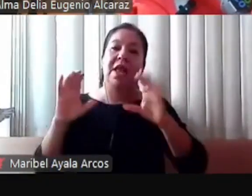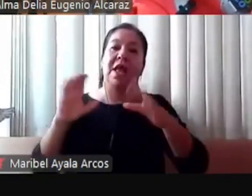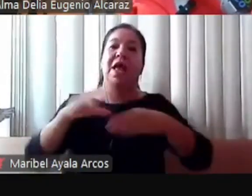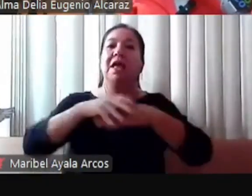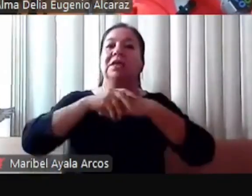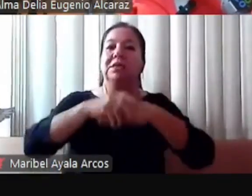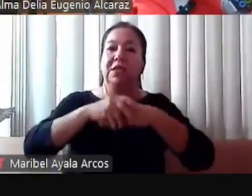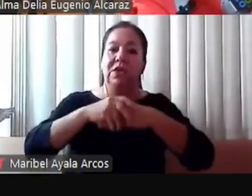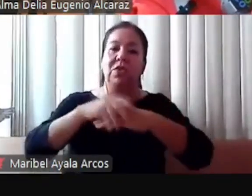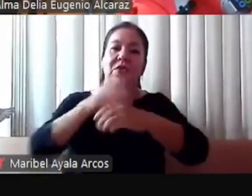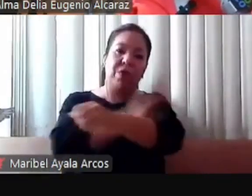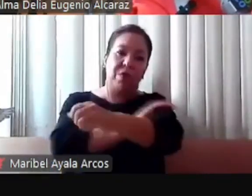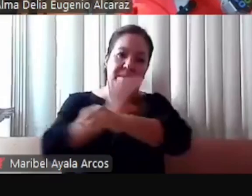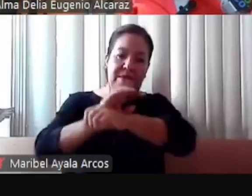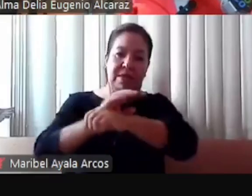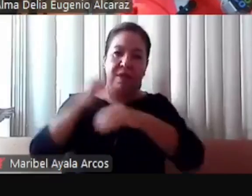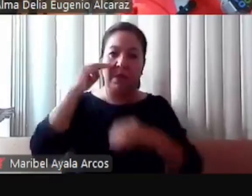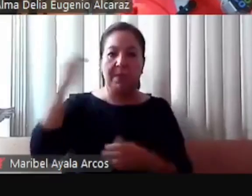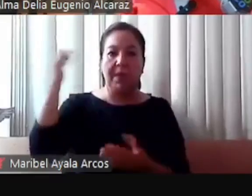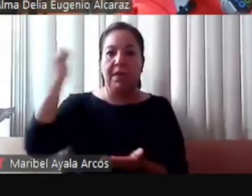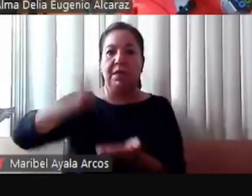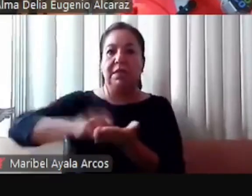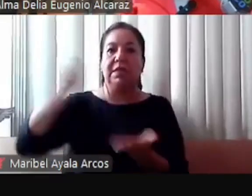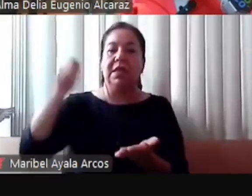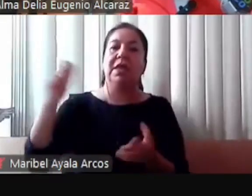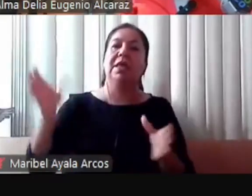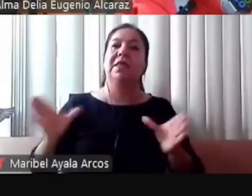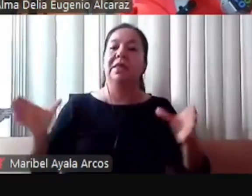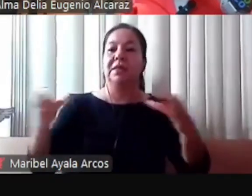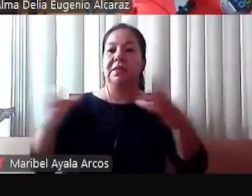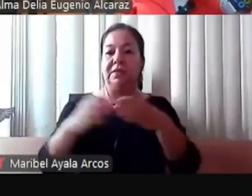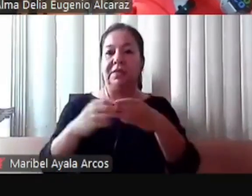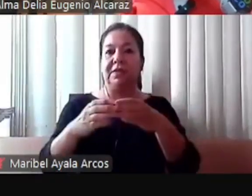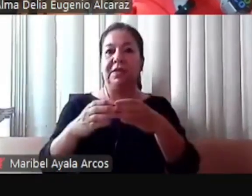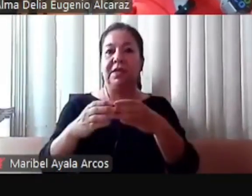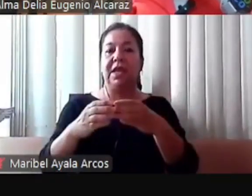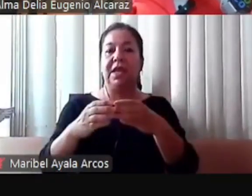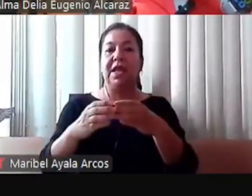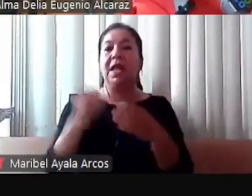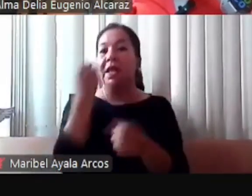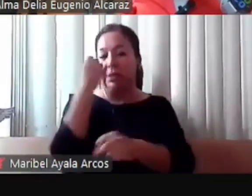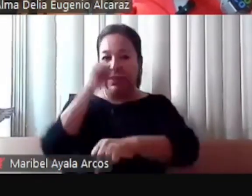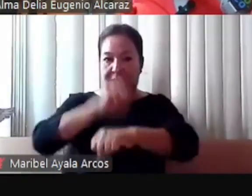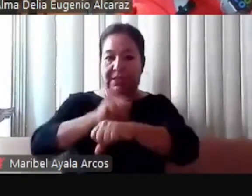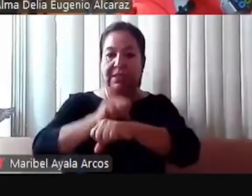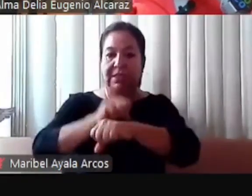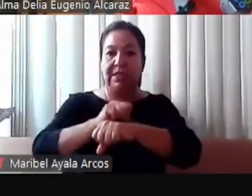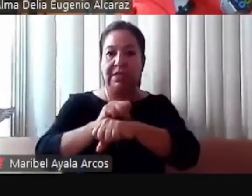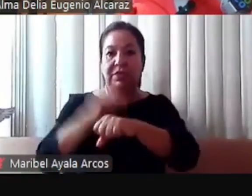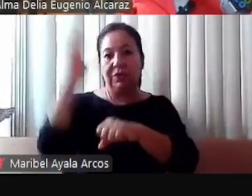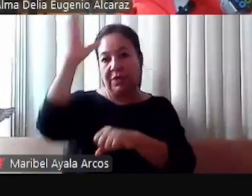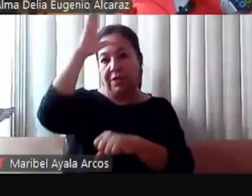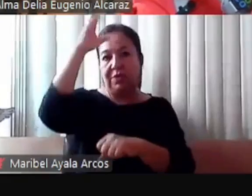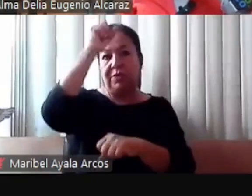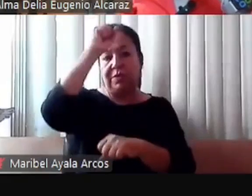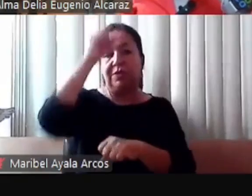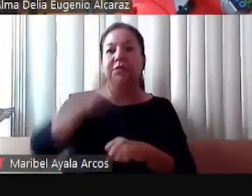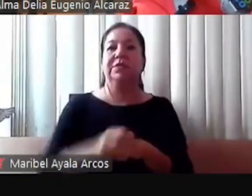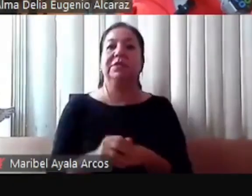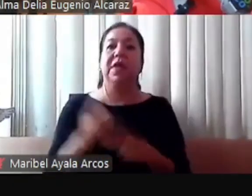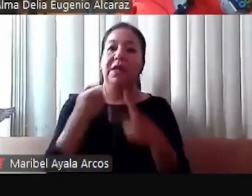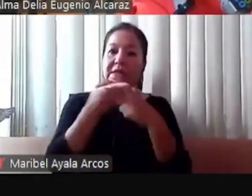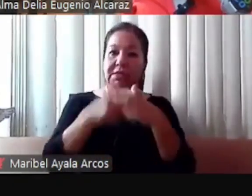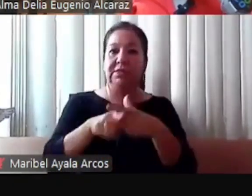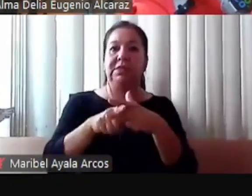mis compañeras magistradas y el magistrado que integran el Pleno, así como al secretario general de Acuerdos. A efecto de iniciar la